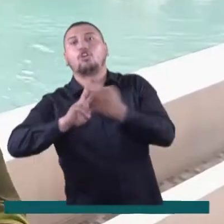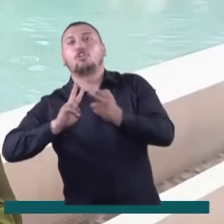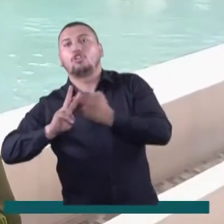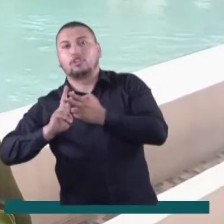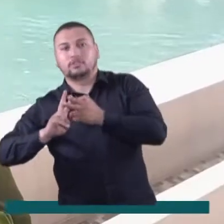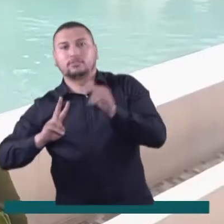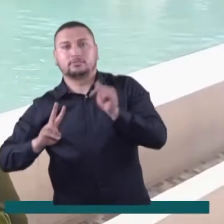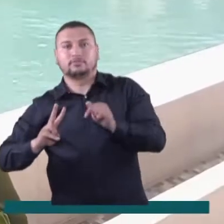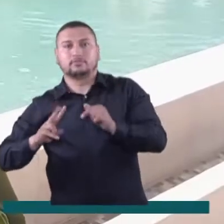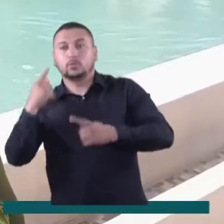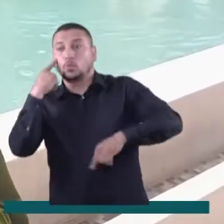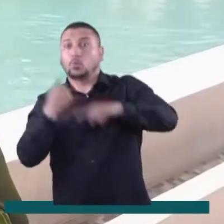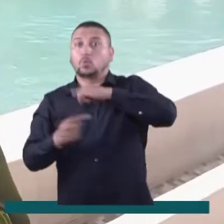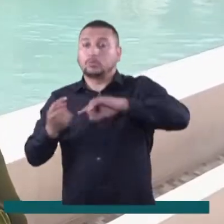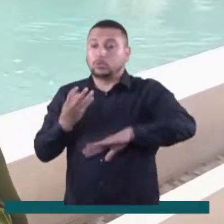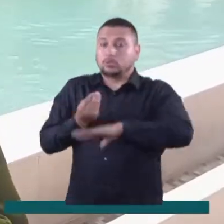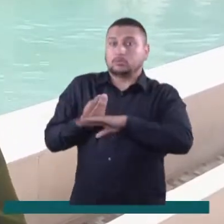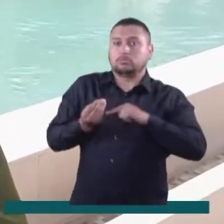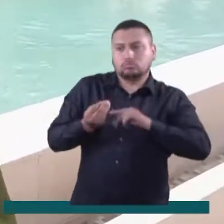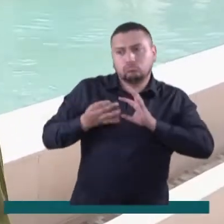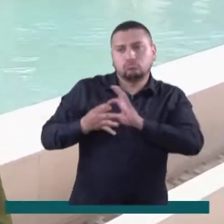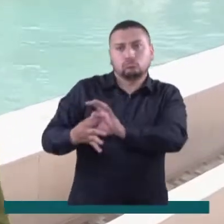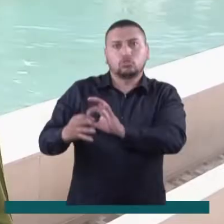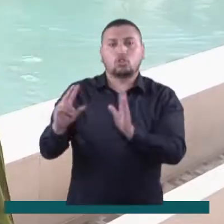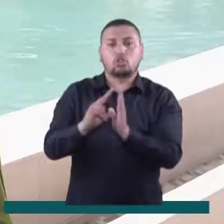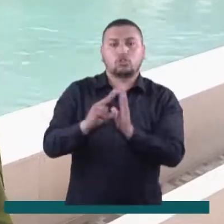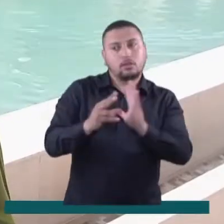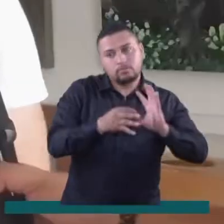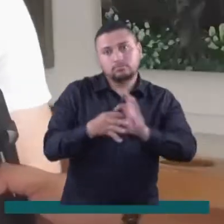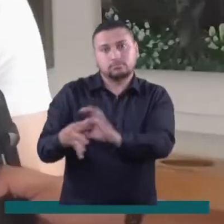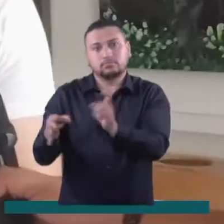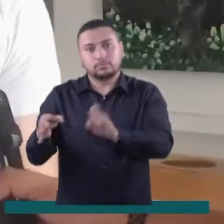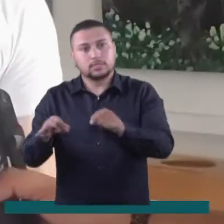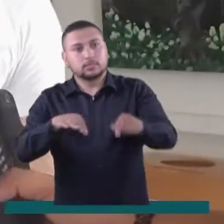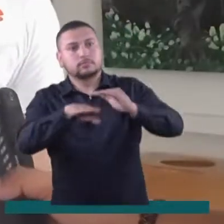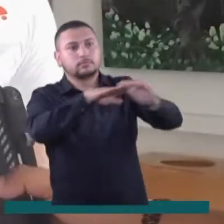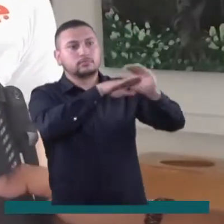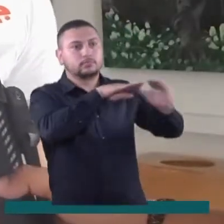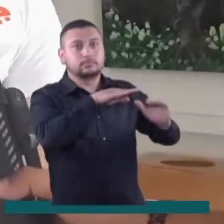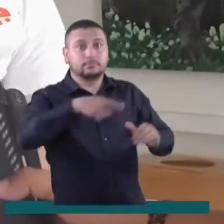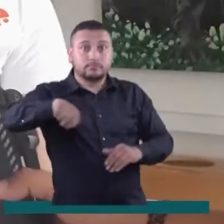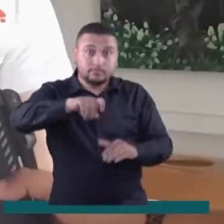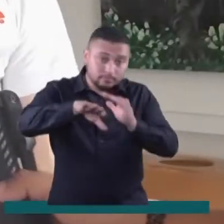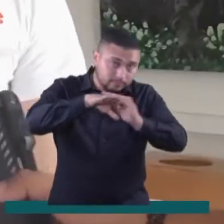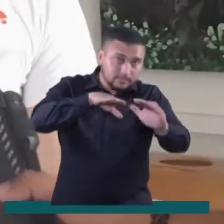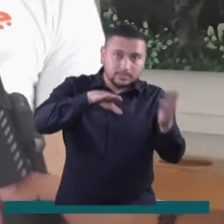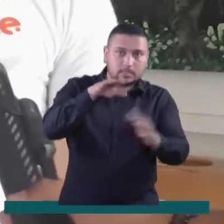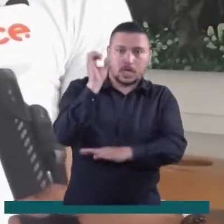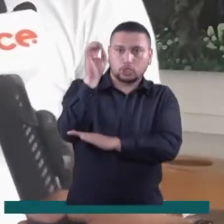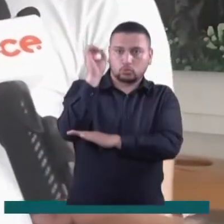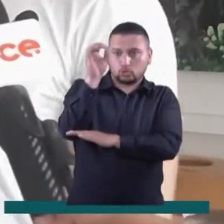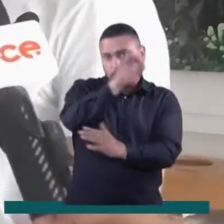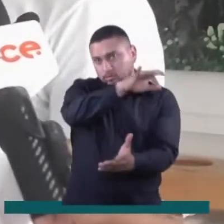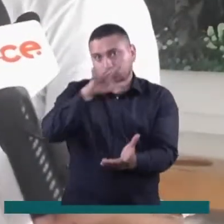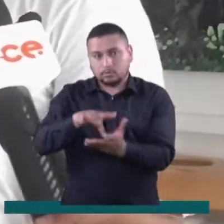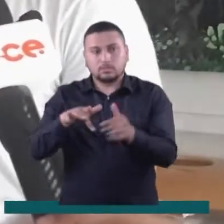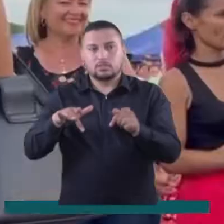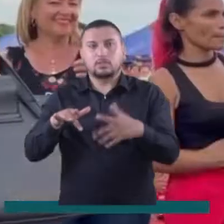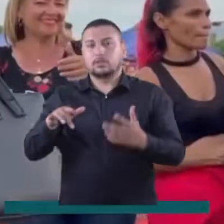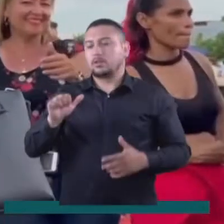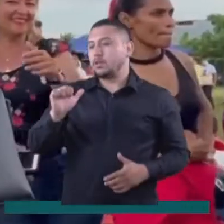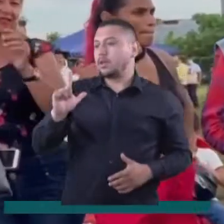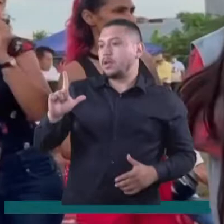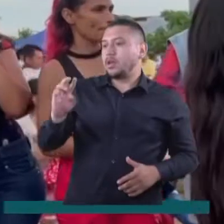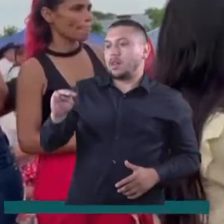estar presentes y como hotel a través del stand de Cotelco. Están muy invitados a ver esta exposición. Se llama Alma